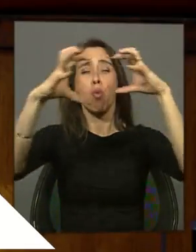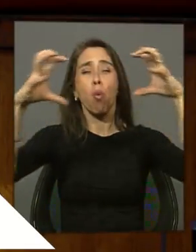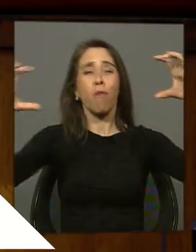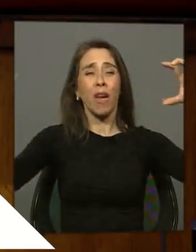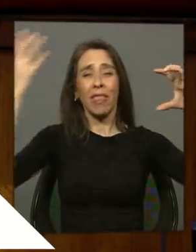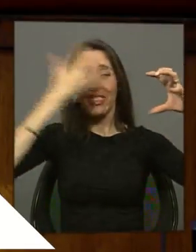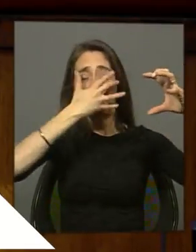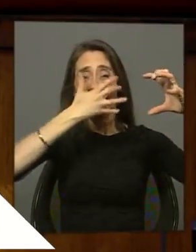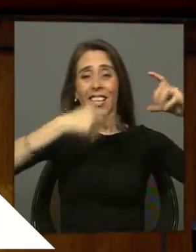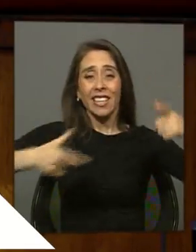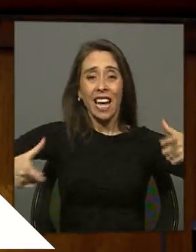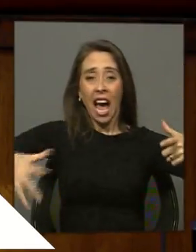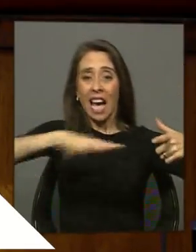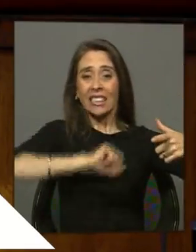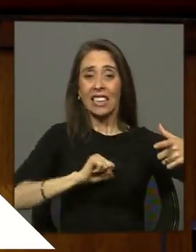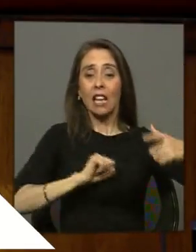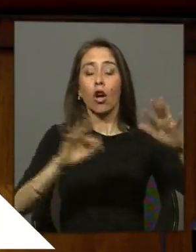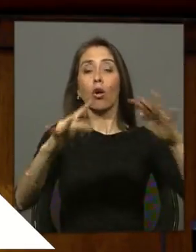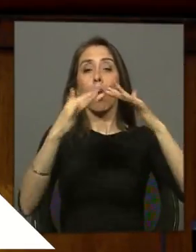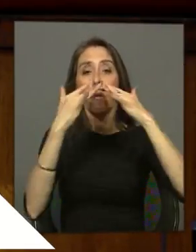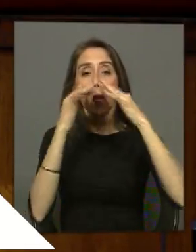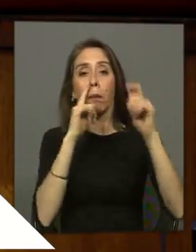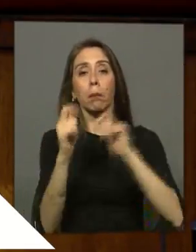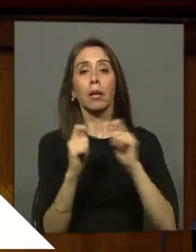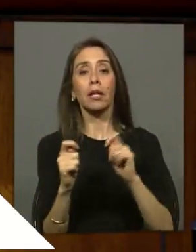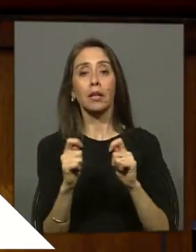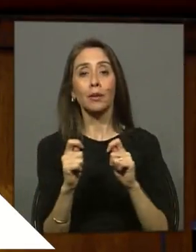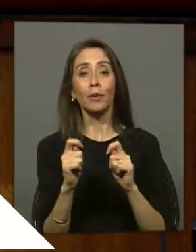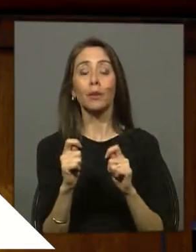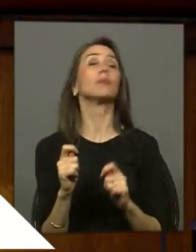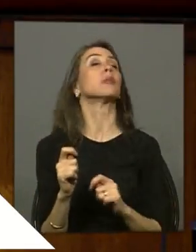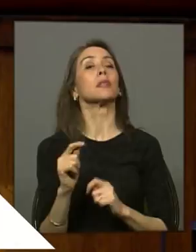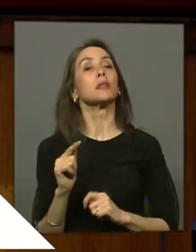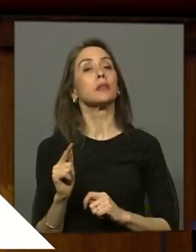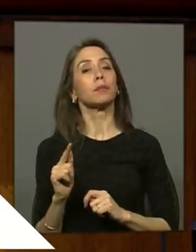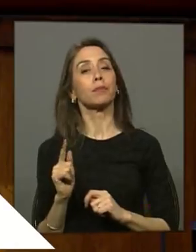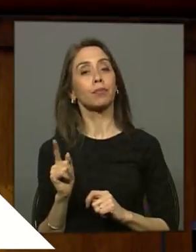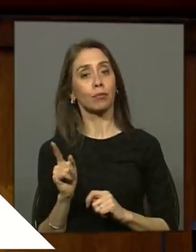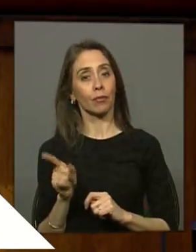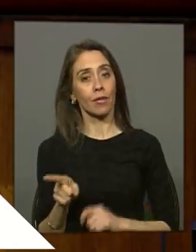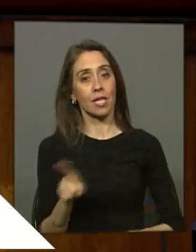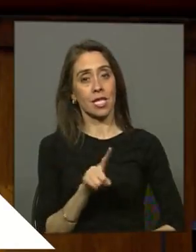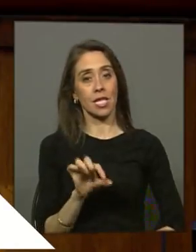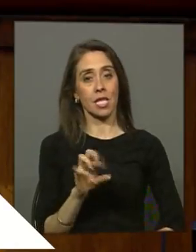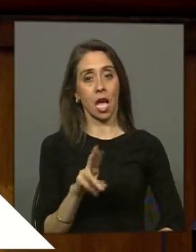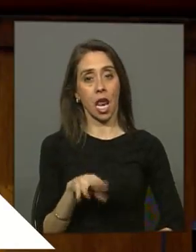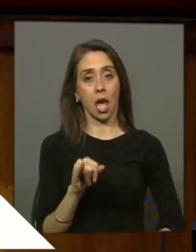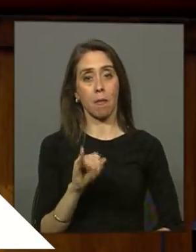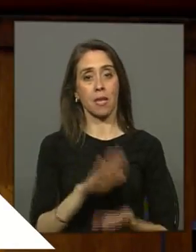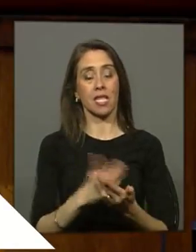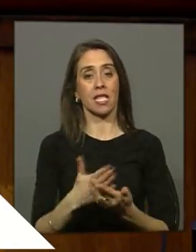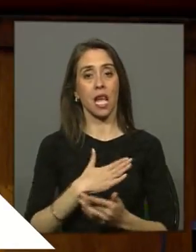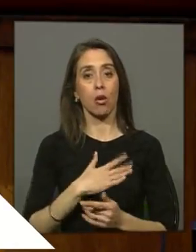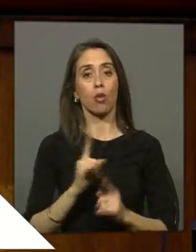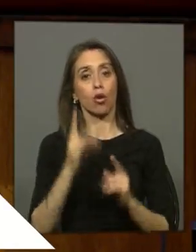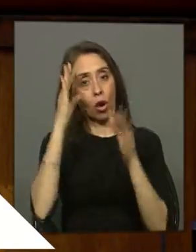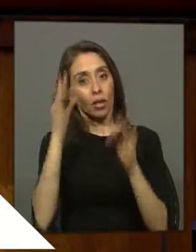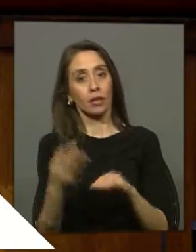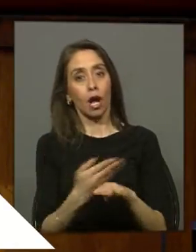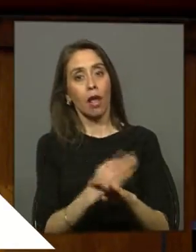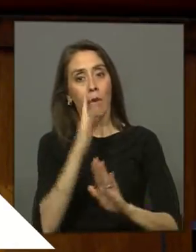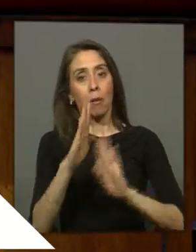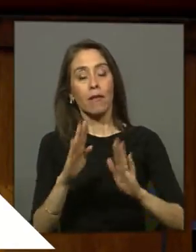la ciudad de Santiago en este orden de ideas la seremia de salud no tomó las medidas preventivas necesarias en los sectores